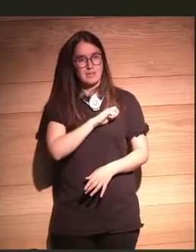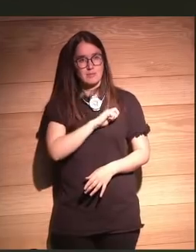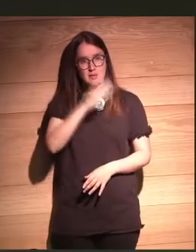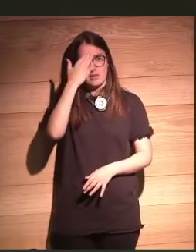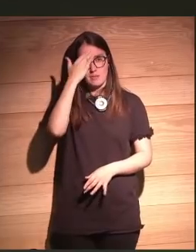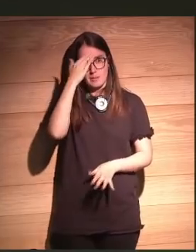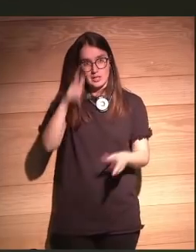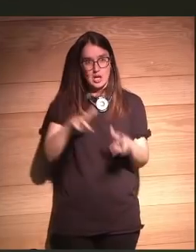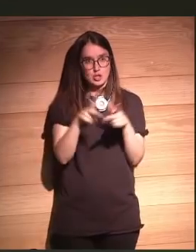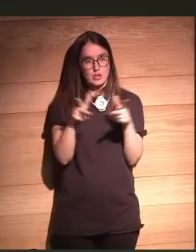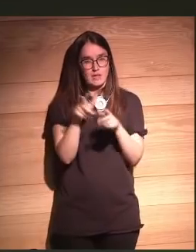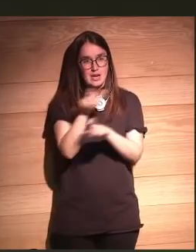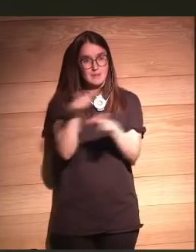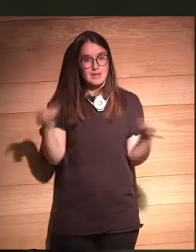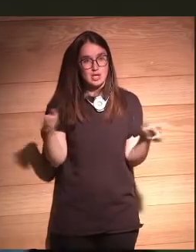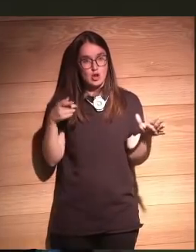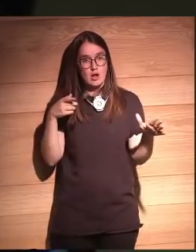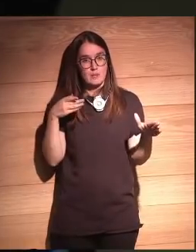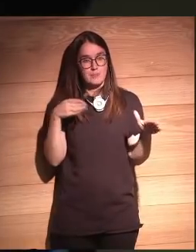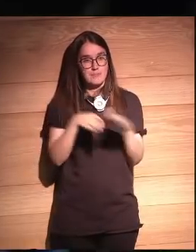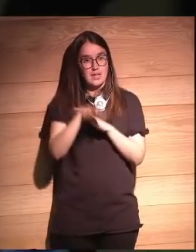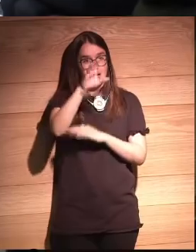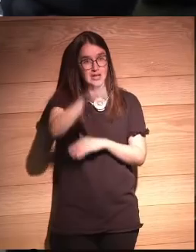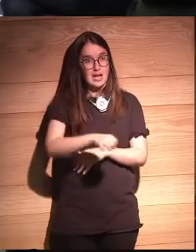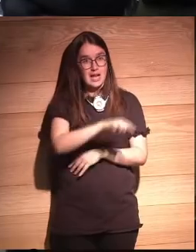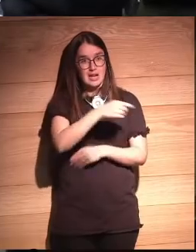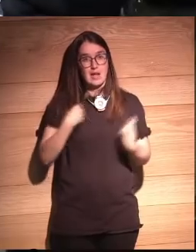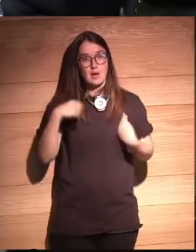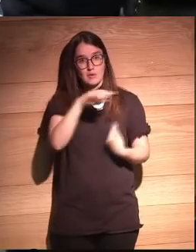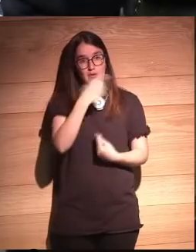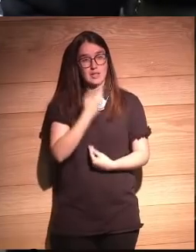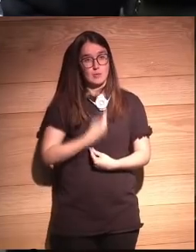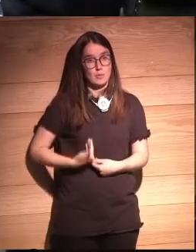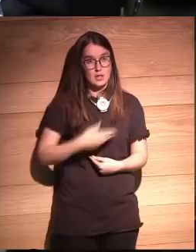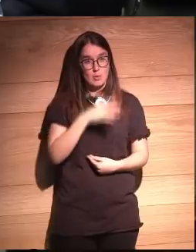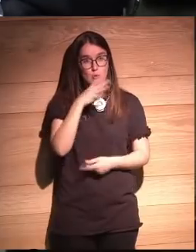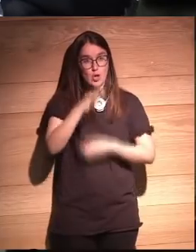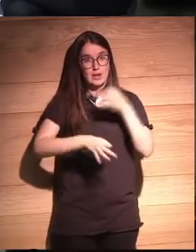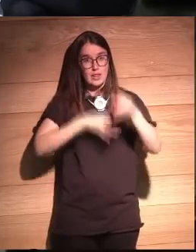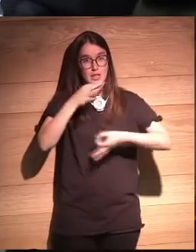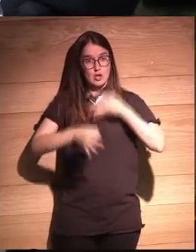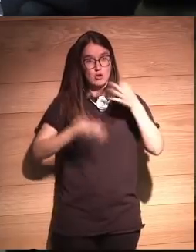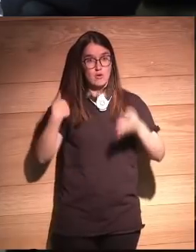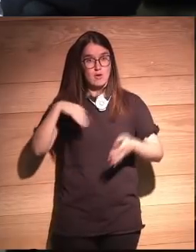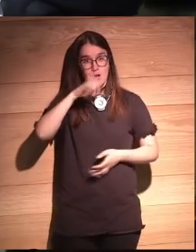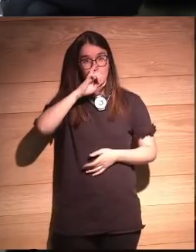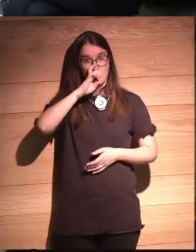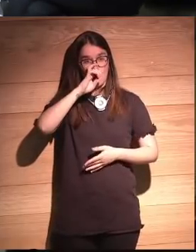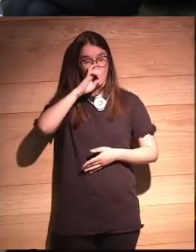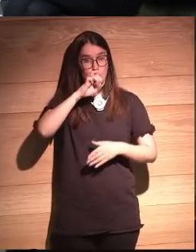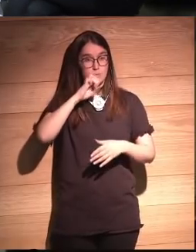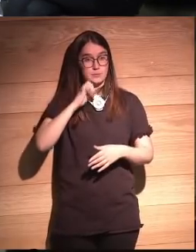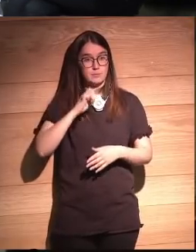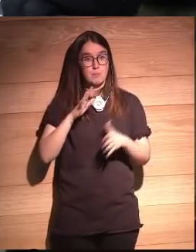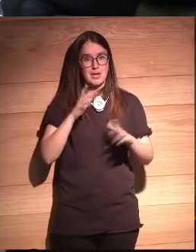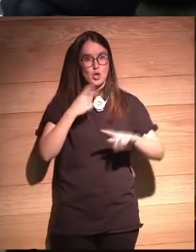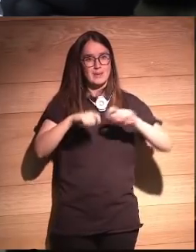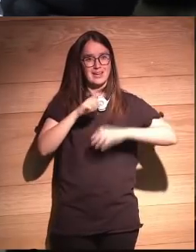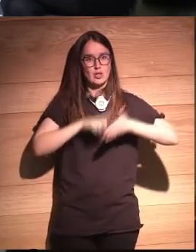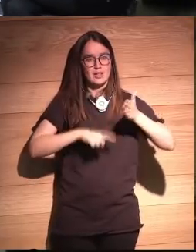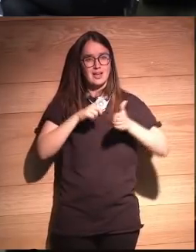principalmente la sociedad, la población ha accedido a la vivienda en régimen de propiedad fruto del ciclo de burbuja anterior, pero el mercado